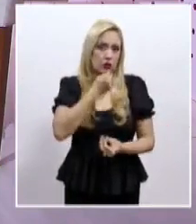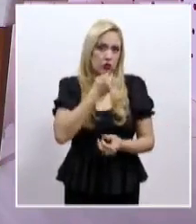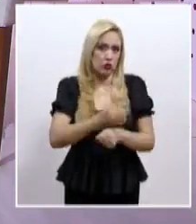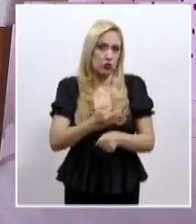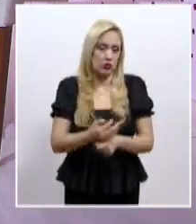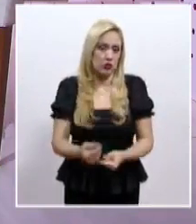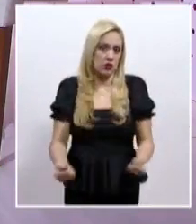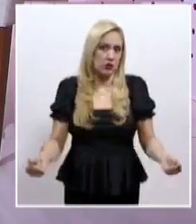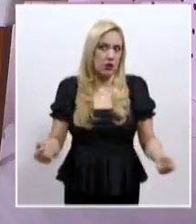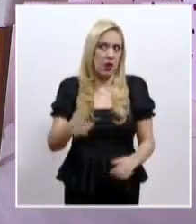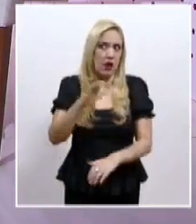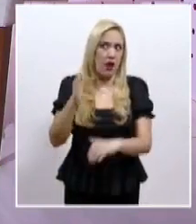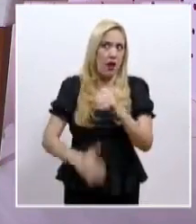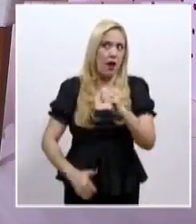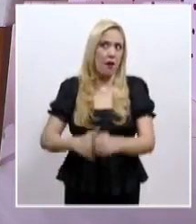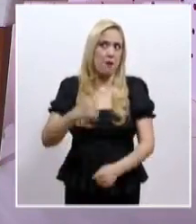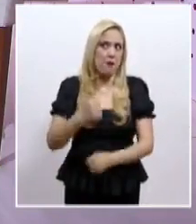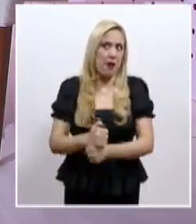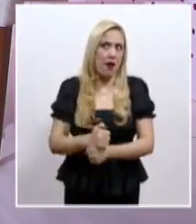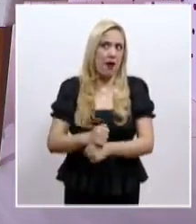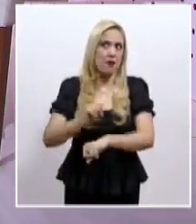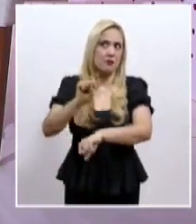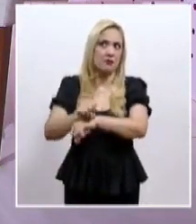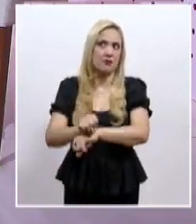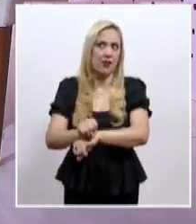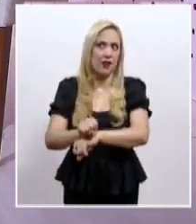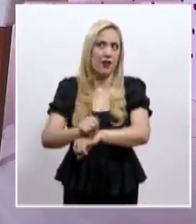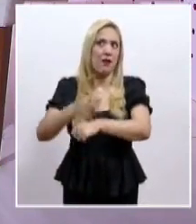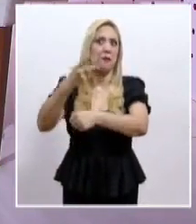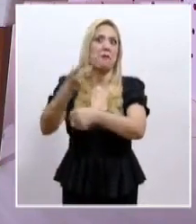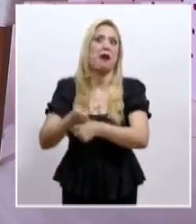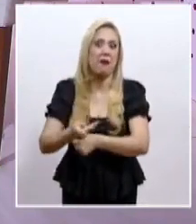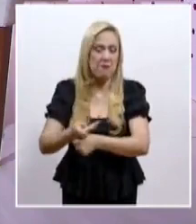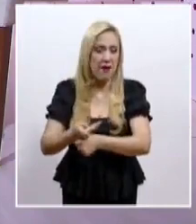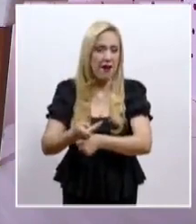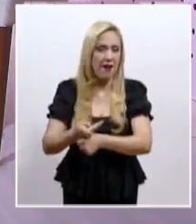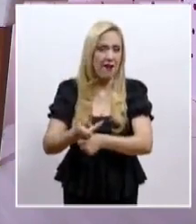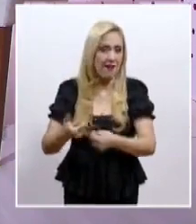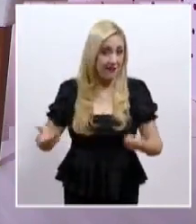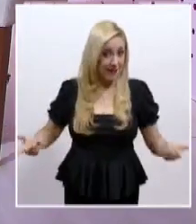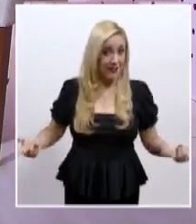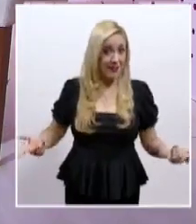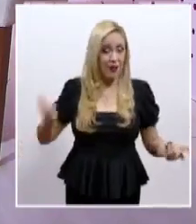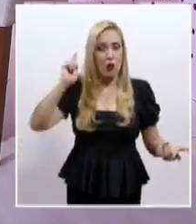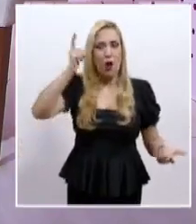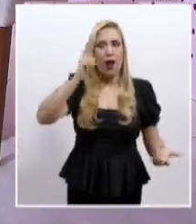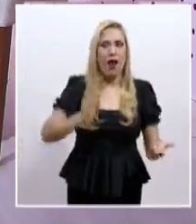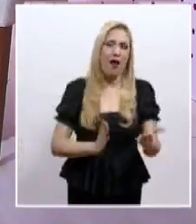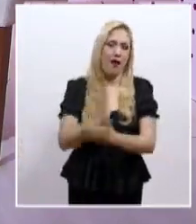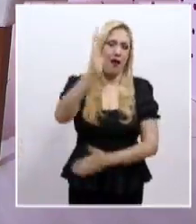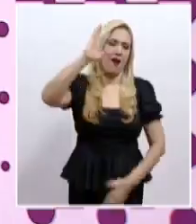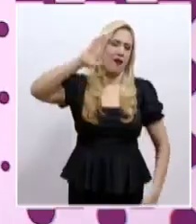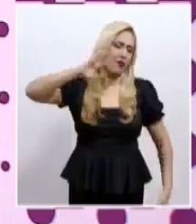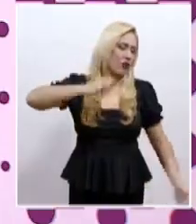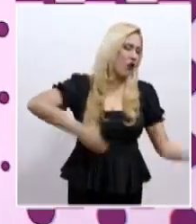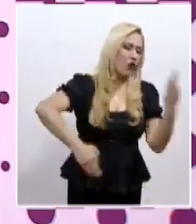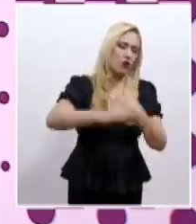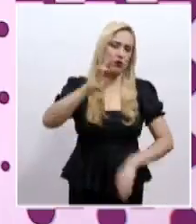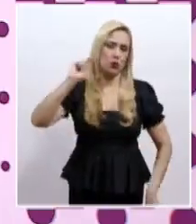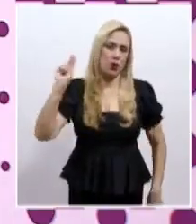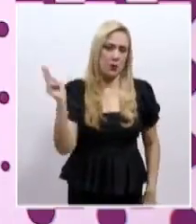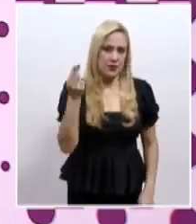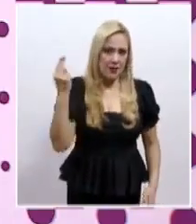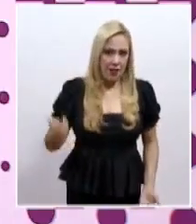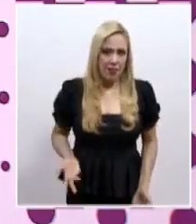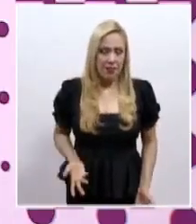terminar la primaria, entrando a la secundaria, entrando a la preparatoria y ojalá a las universidades. Entonces, ¿qué es